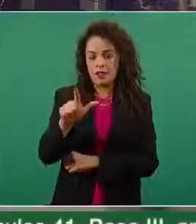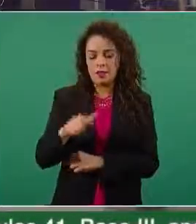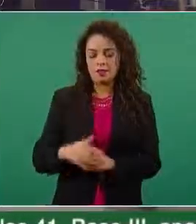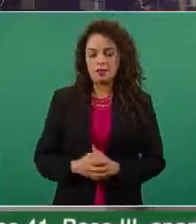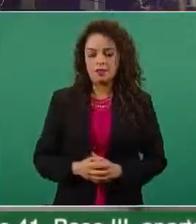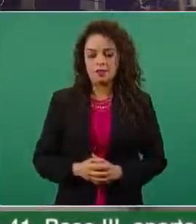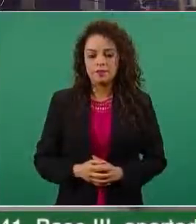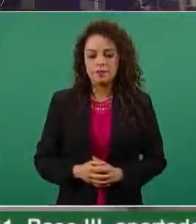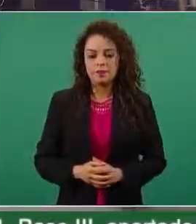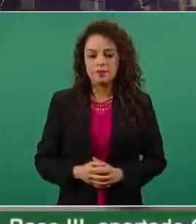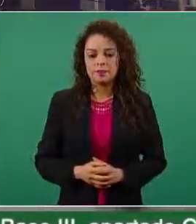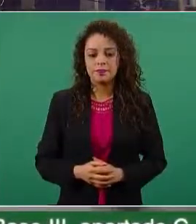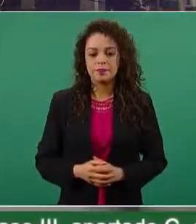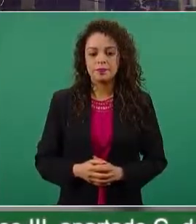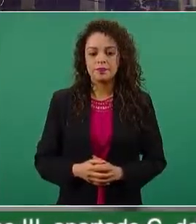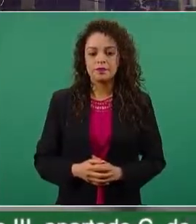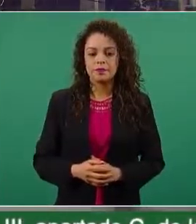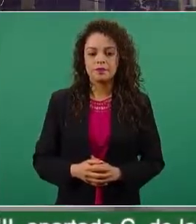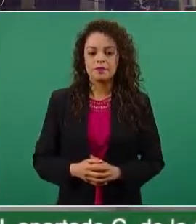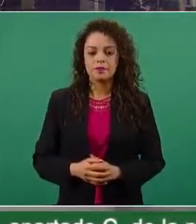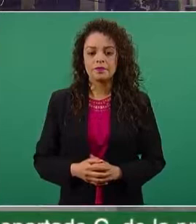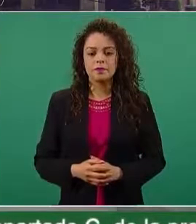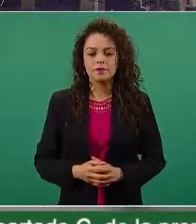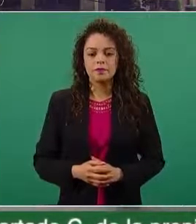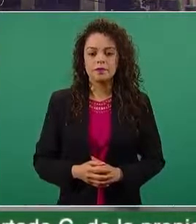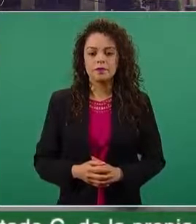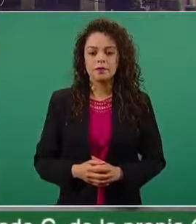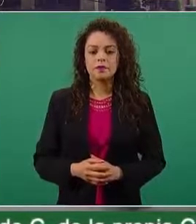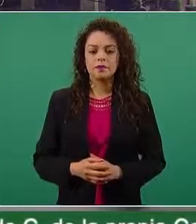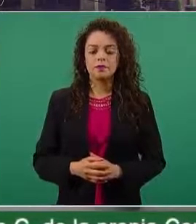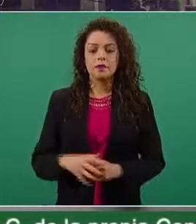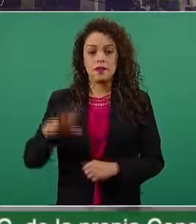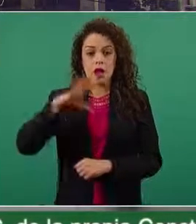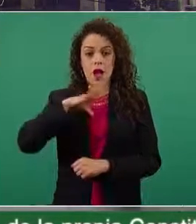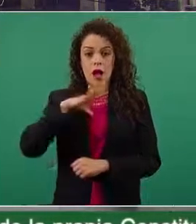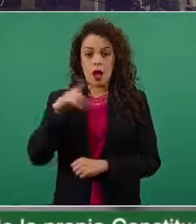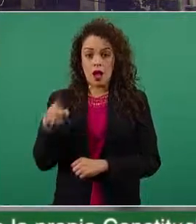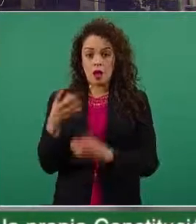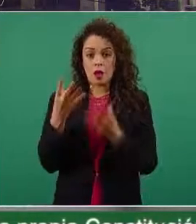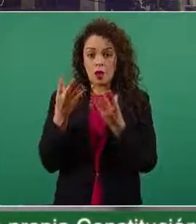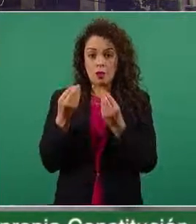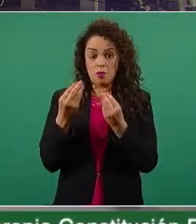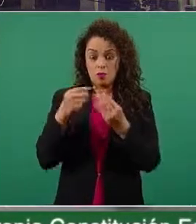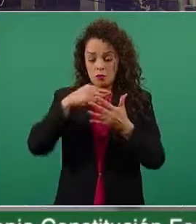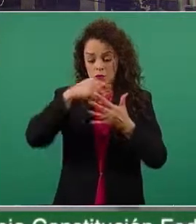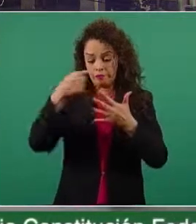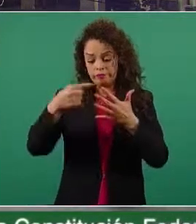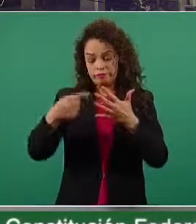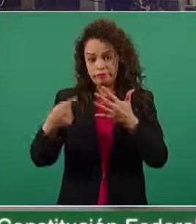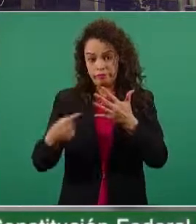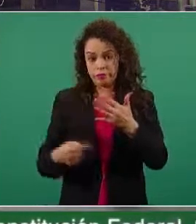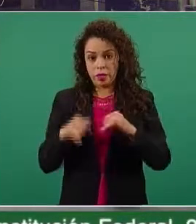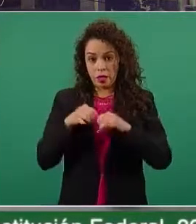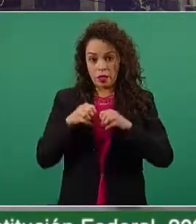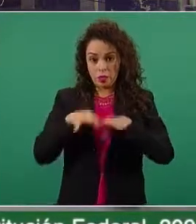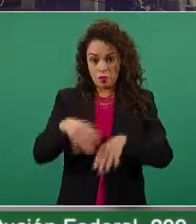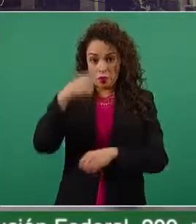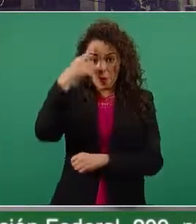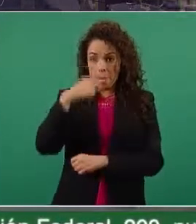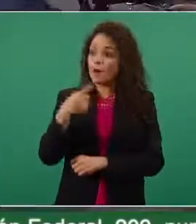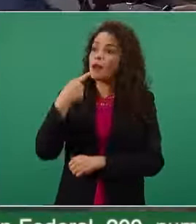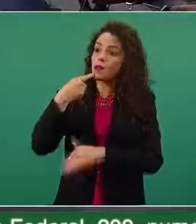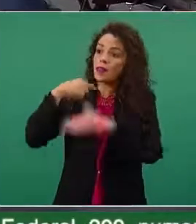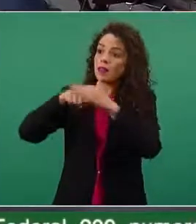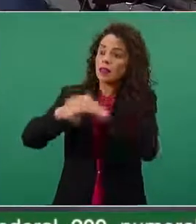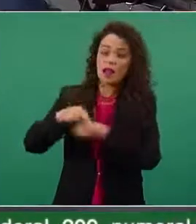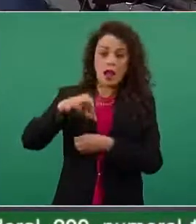qué herramientas tenían y qué tanto estaban armada esta fiscalía en delitos electorales en una elección